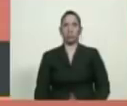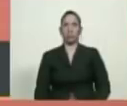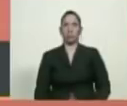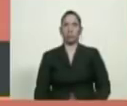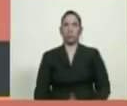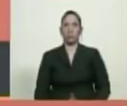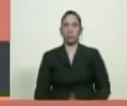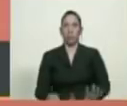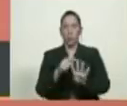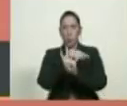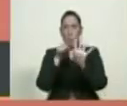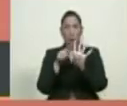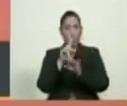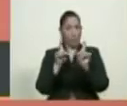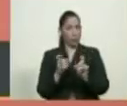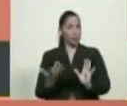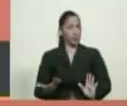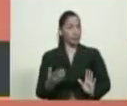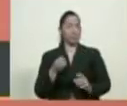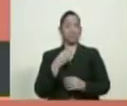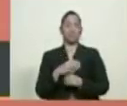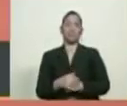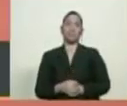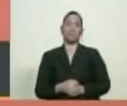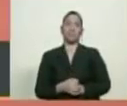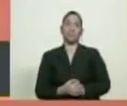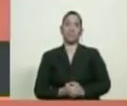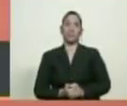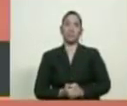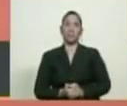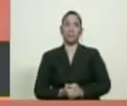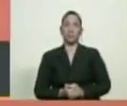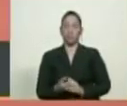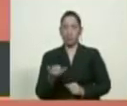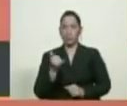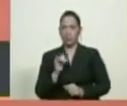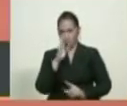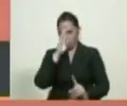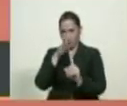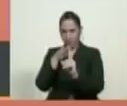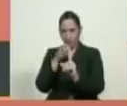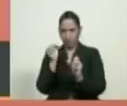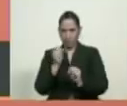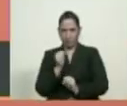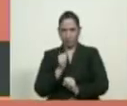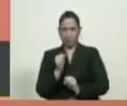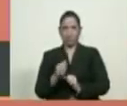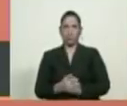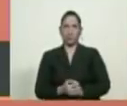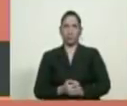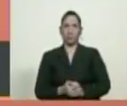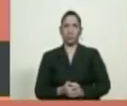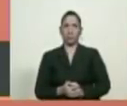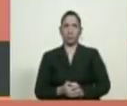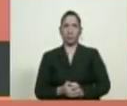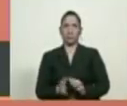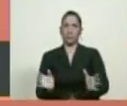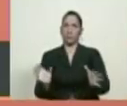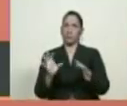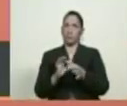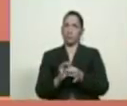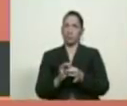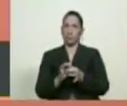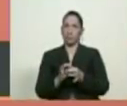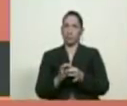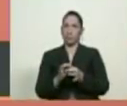Cuatro preguntas, pero tienen un eje que se refiere sobre todo a lo correspondiente a las tablas